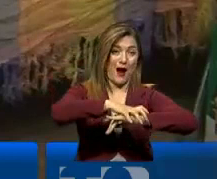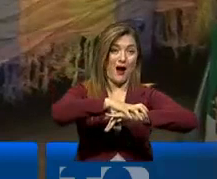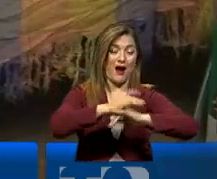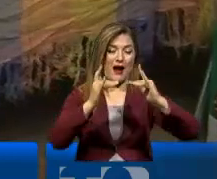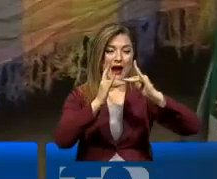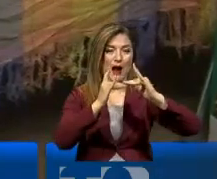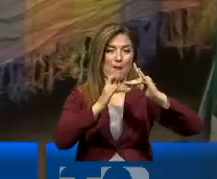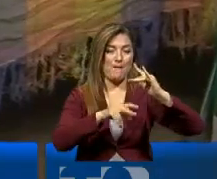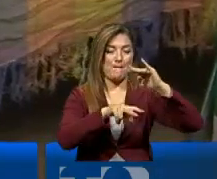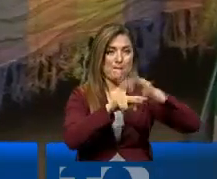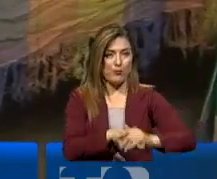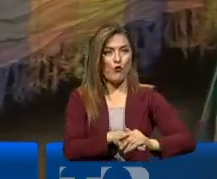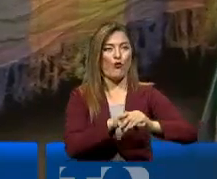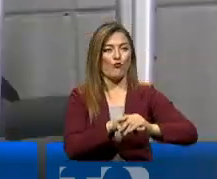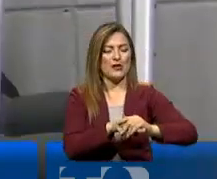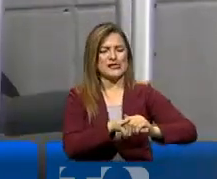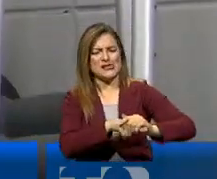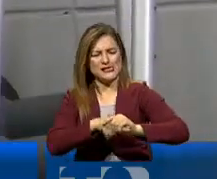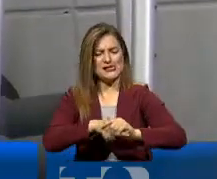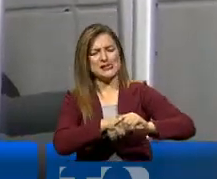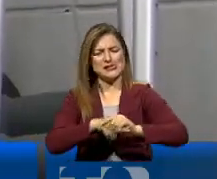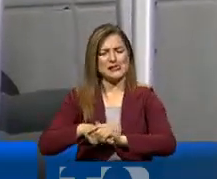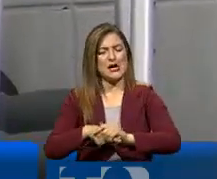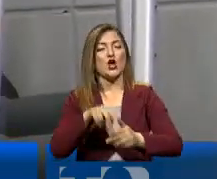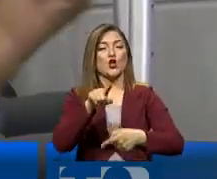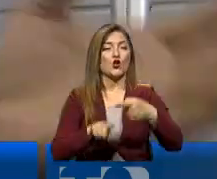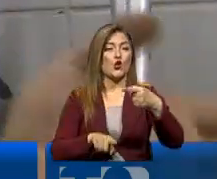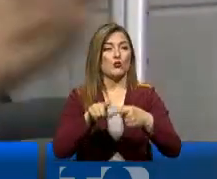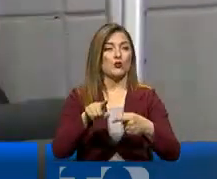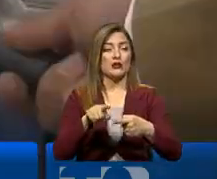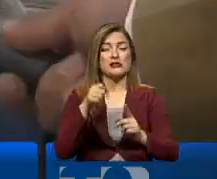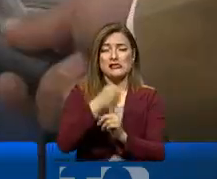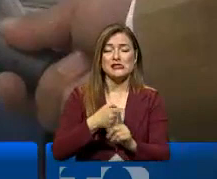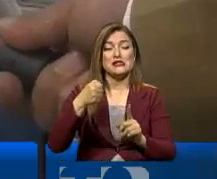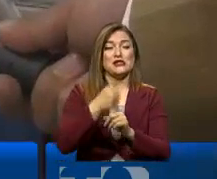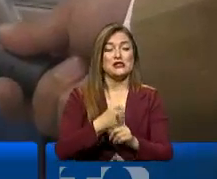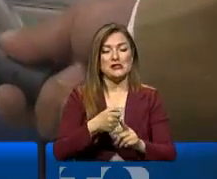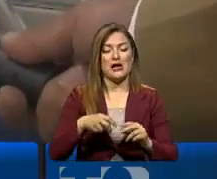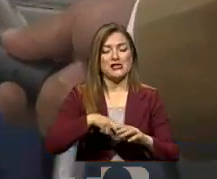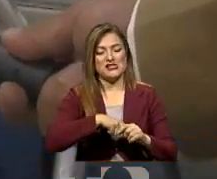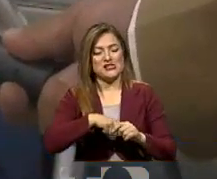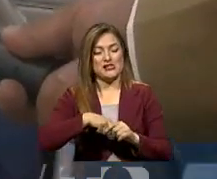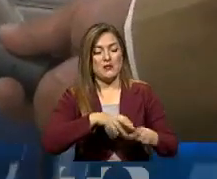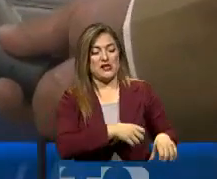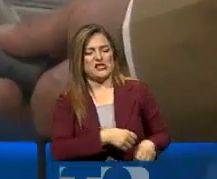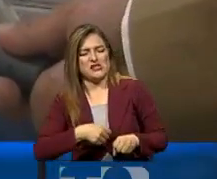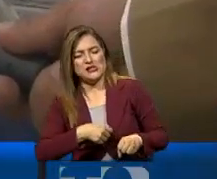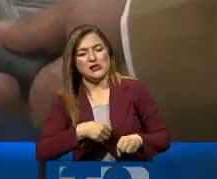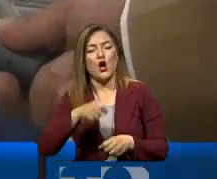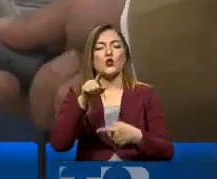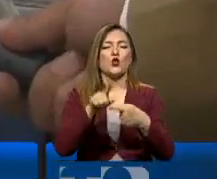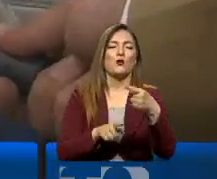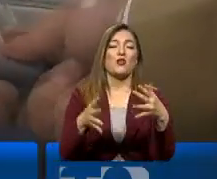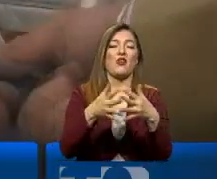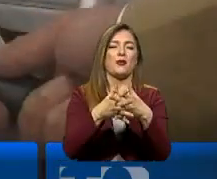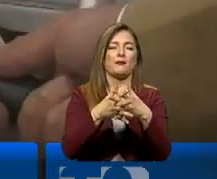su habitación no podía salir pensó que había llegado su fin hasta se dio por vencido en el momento que tenían la pierna atrapada pensé genera salir